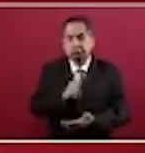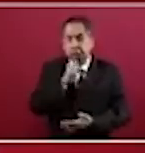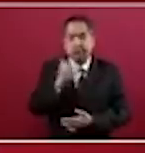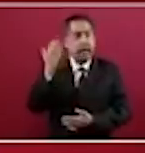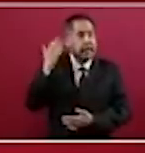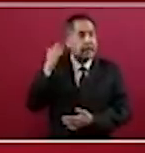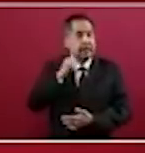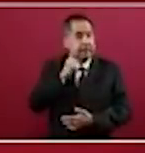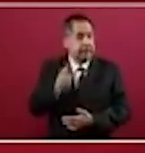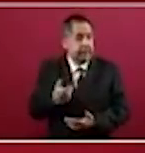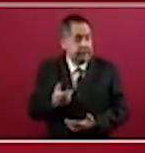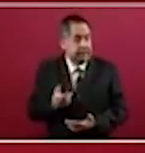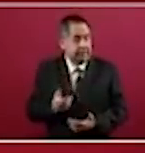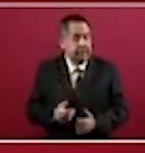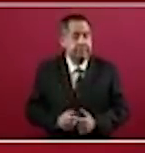por